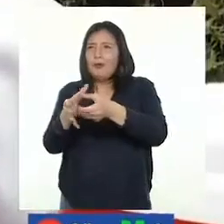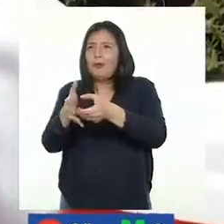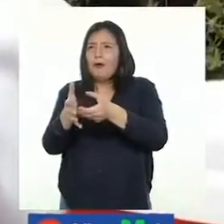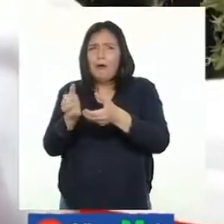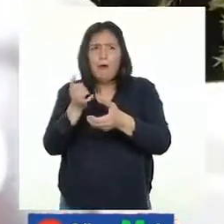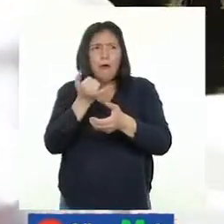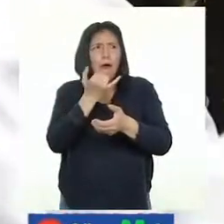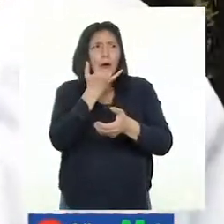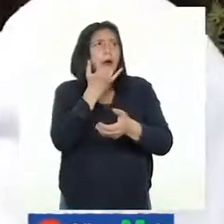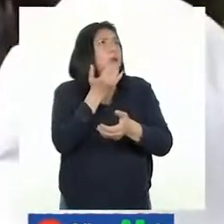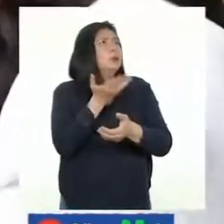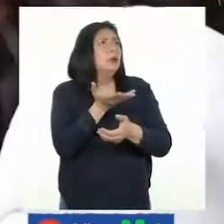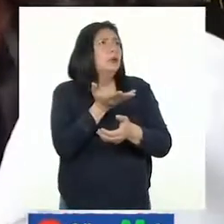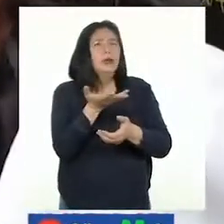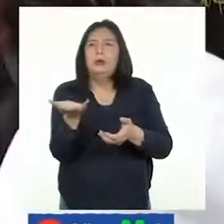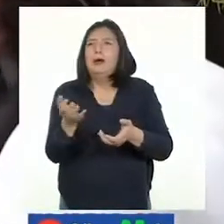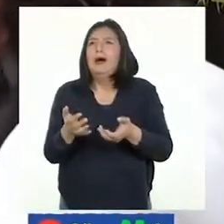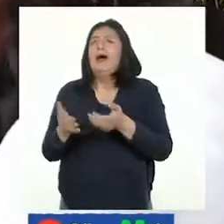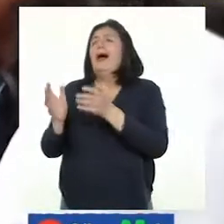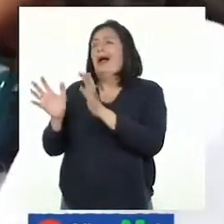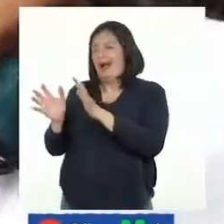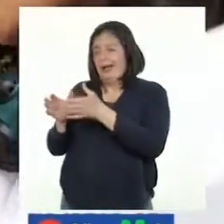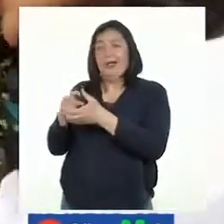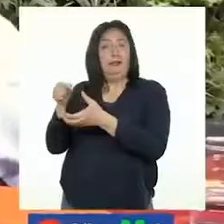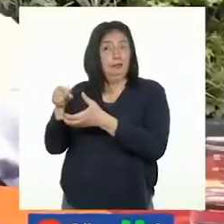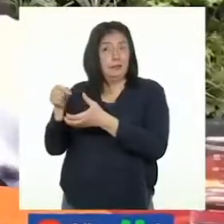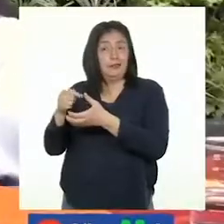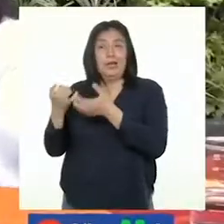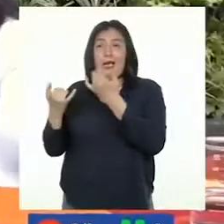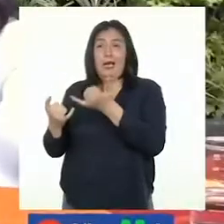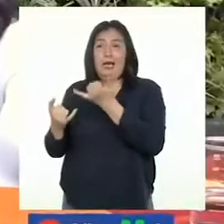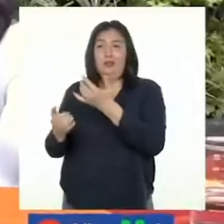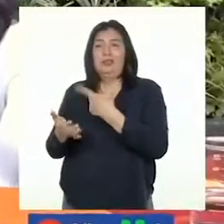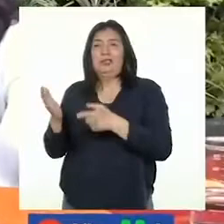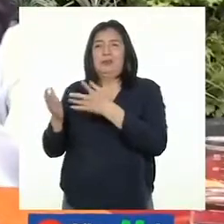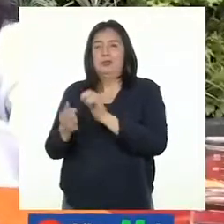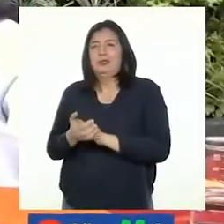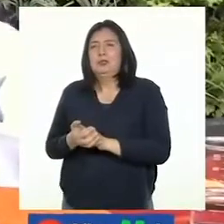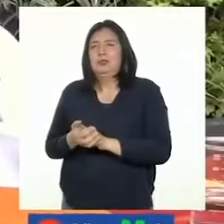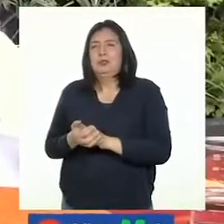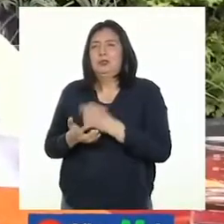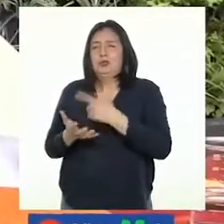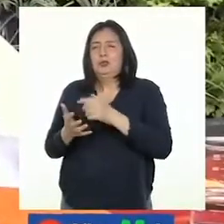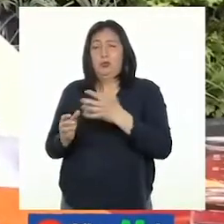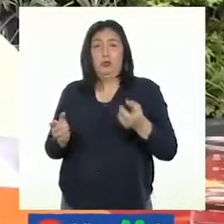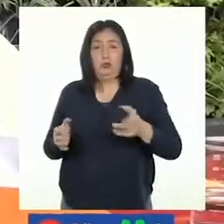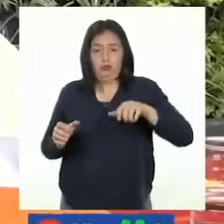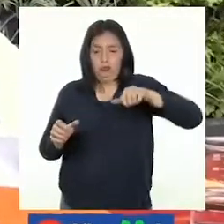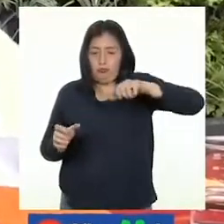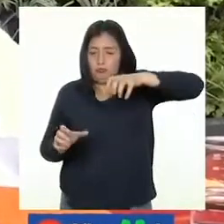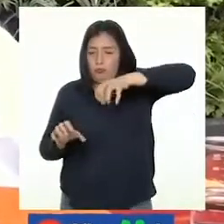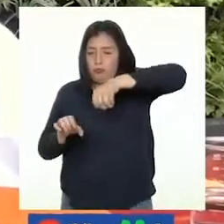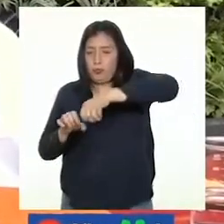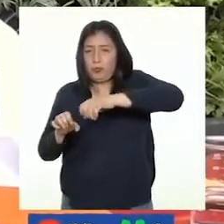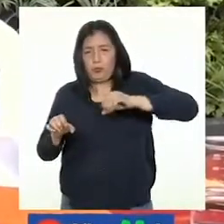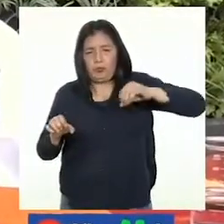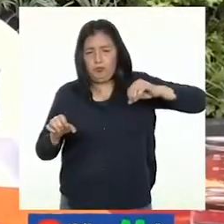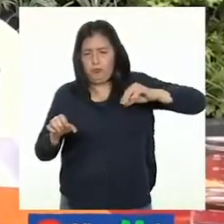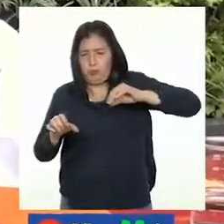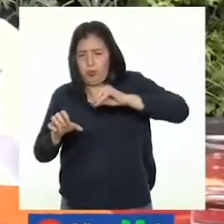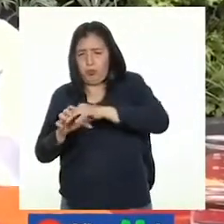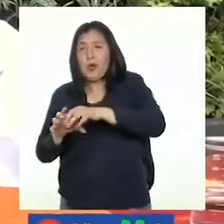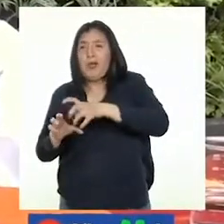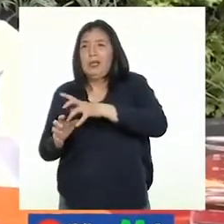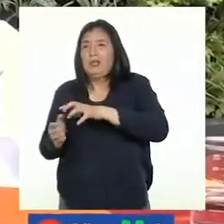¿Por qué ha pasado eso? Ah, lo que pasa es que ahorita con la presión que tú has ejercido con este gas, hemos